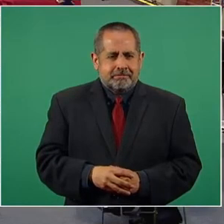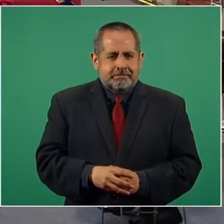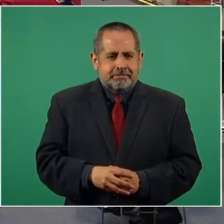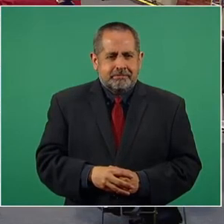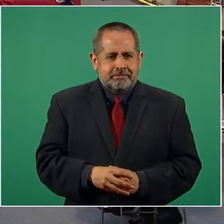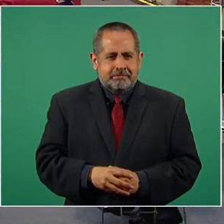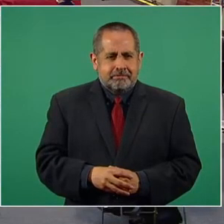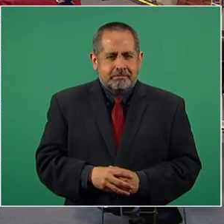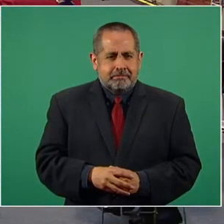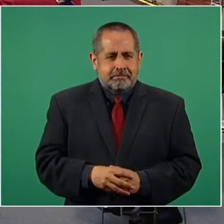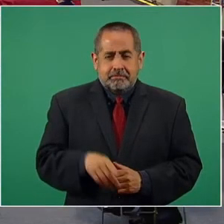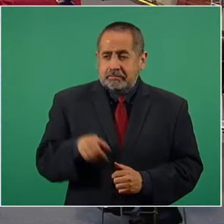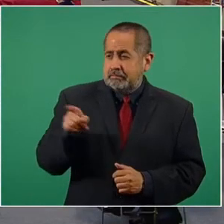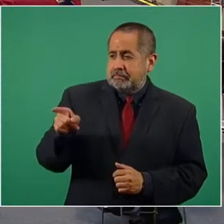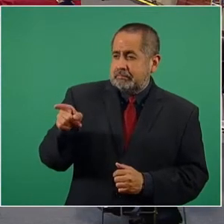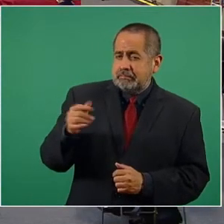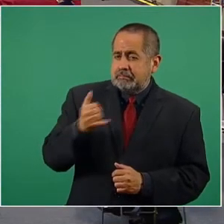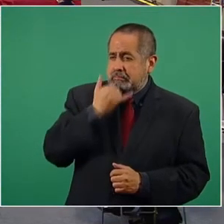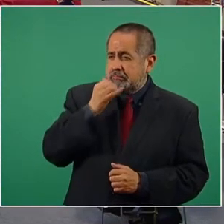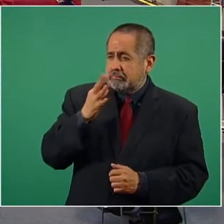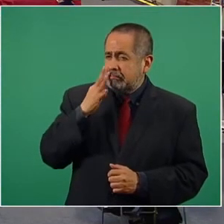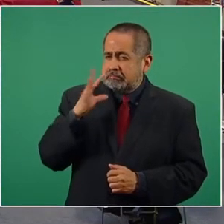la paja